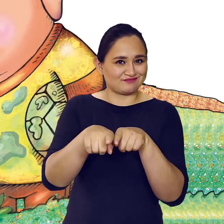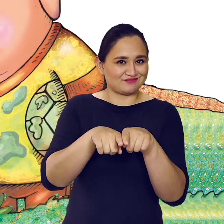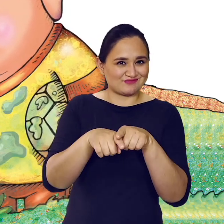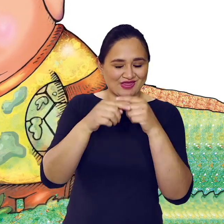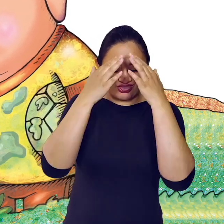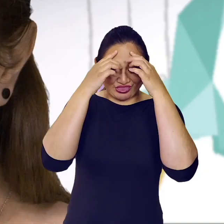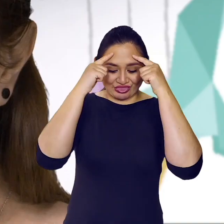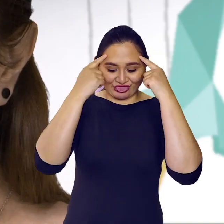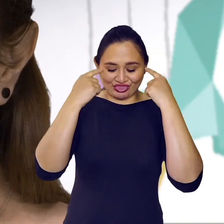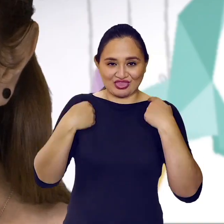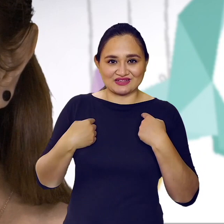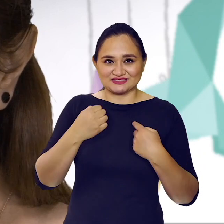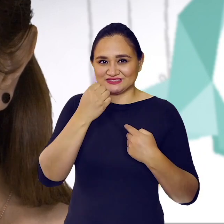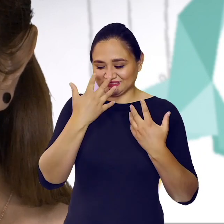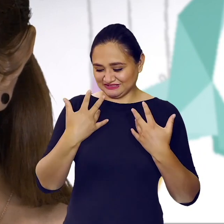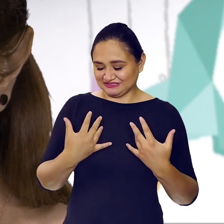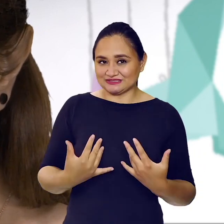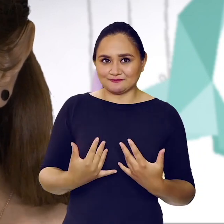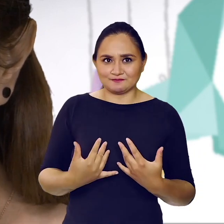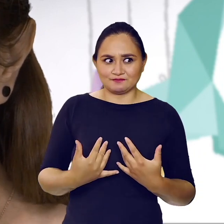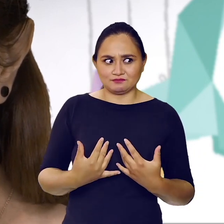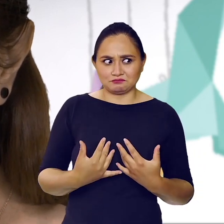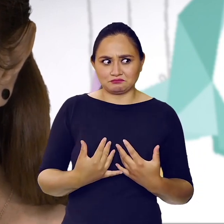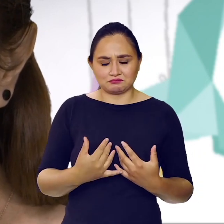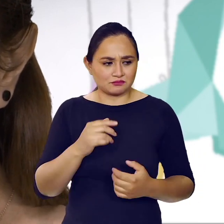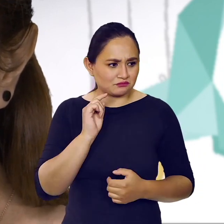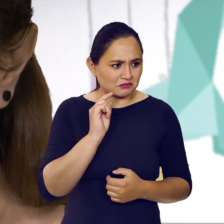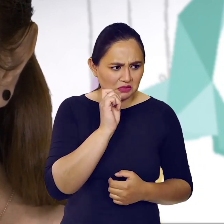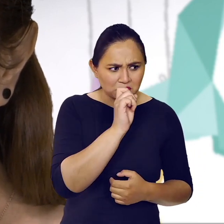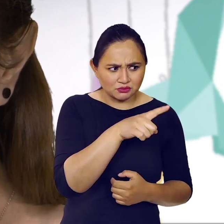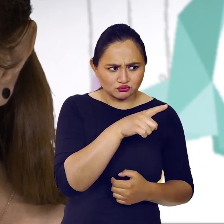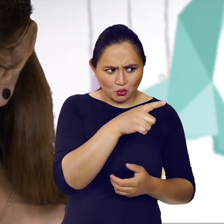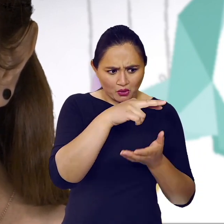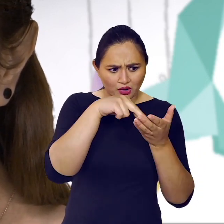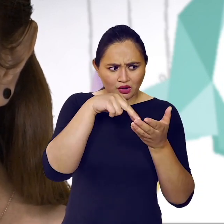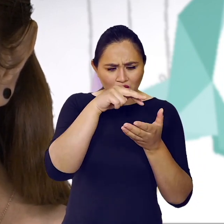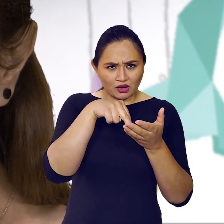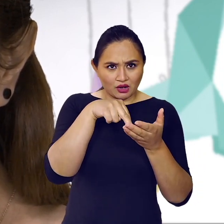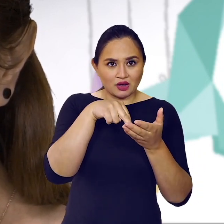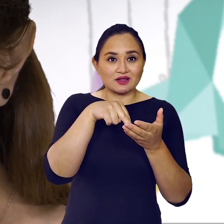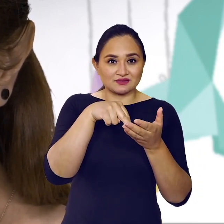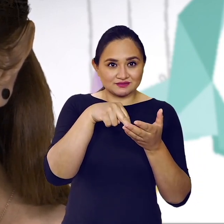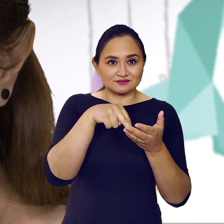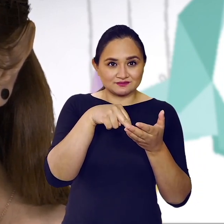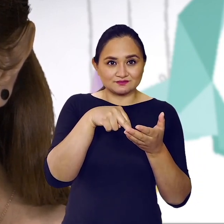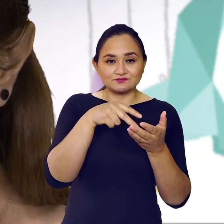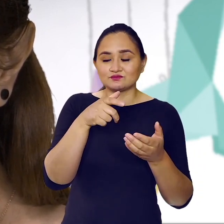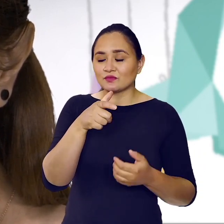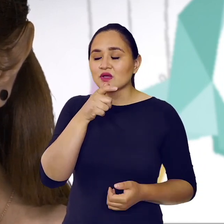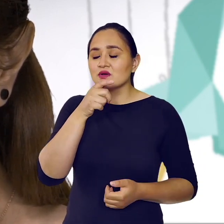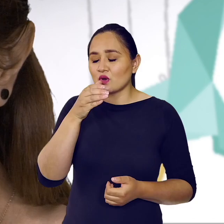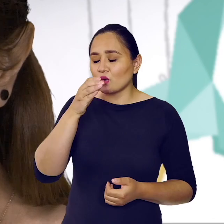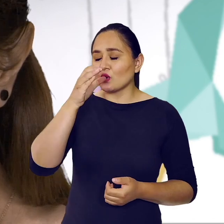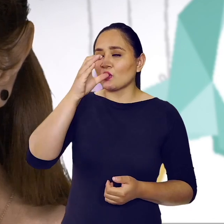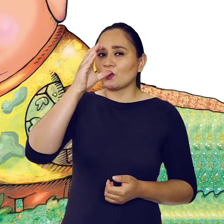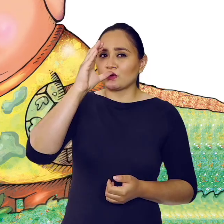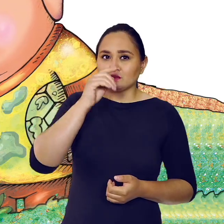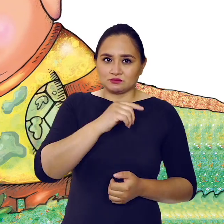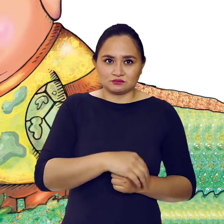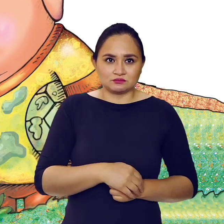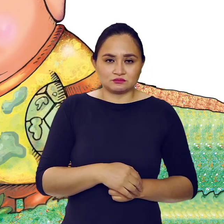y enlodado. ¿Estás leyendo?, preguntó asombrado Celestino, mientras se refrescaba tomando el agua del